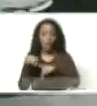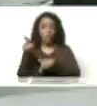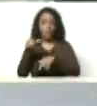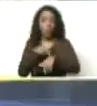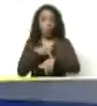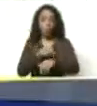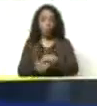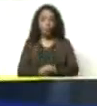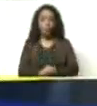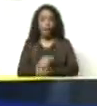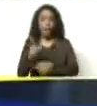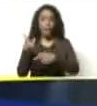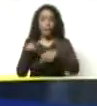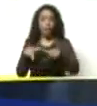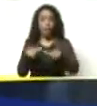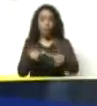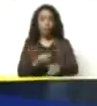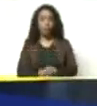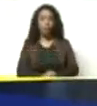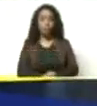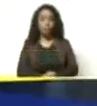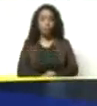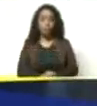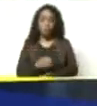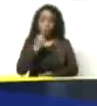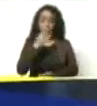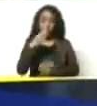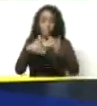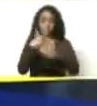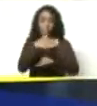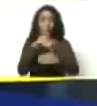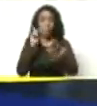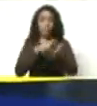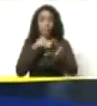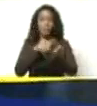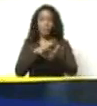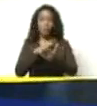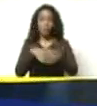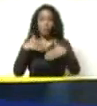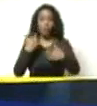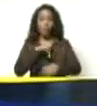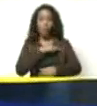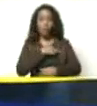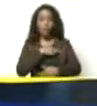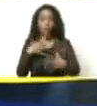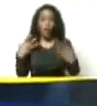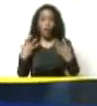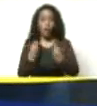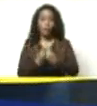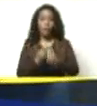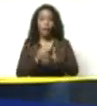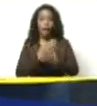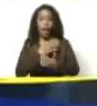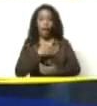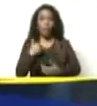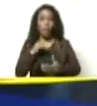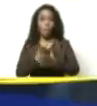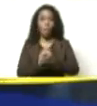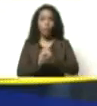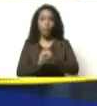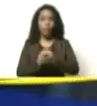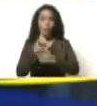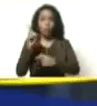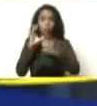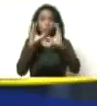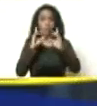esos espacios bueno después de la intervención de nuestro querido ronald ya ronald después de